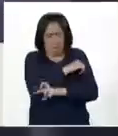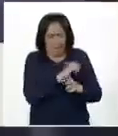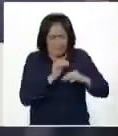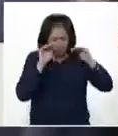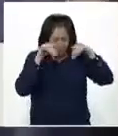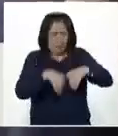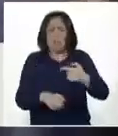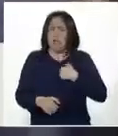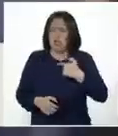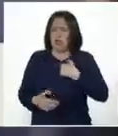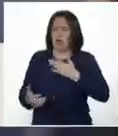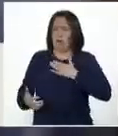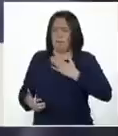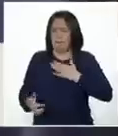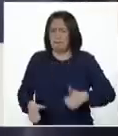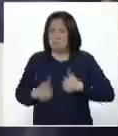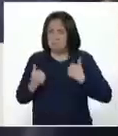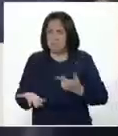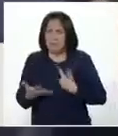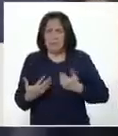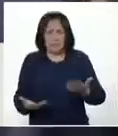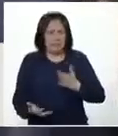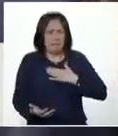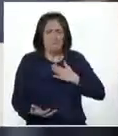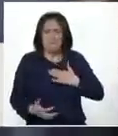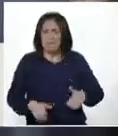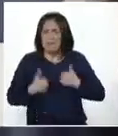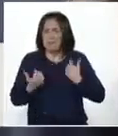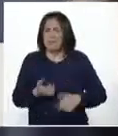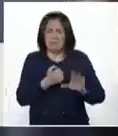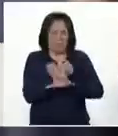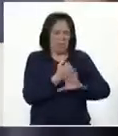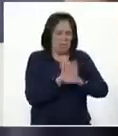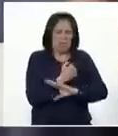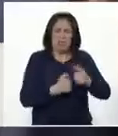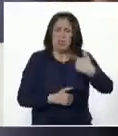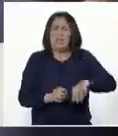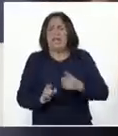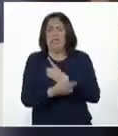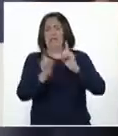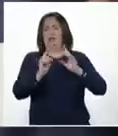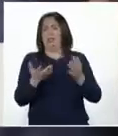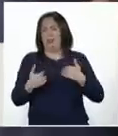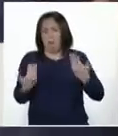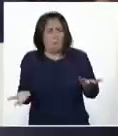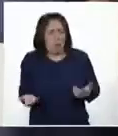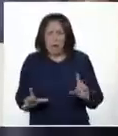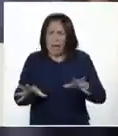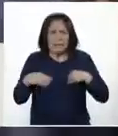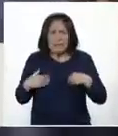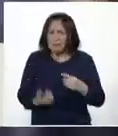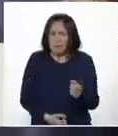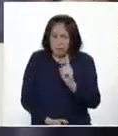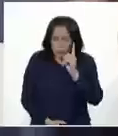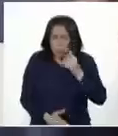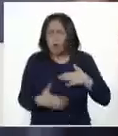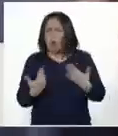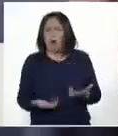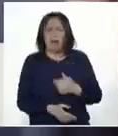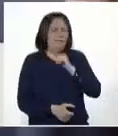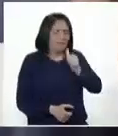he defendido con mi vida, exponiendo mi vida, defender los principios democráticos, no puedo aceptar ni siquiera